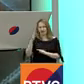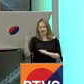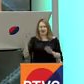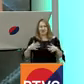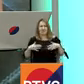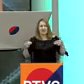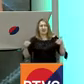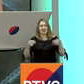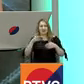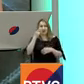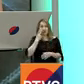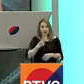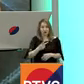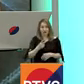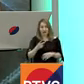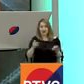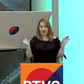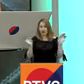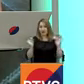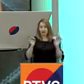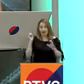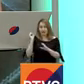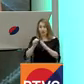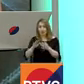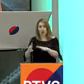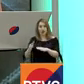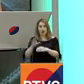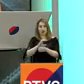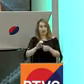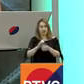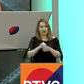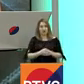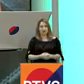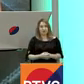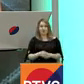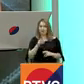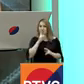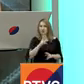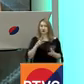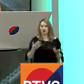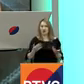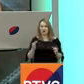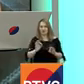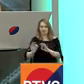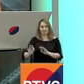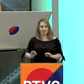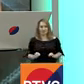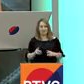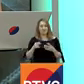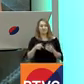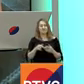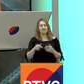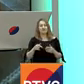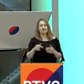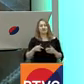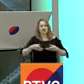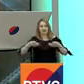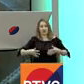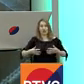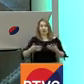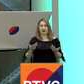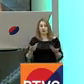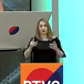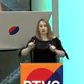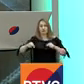durante dos días no han tenido registros de homicidios en la ciudad con estos resultados se preparan para activar el operativo de seguridad para el